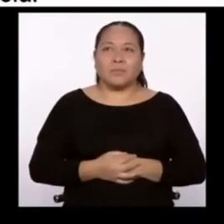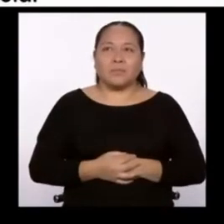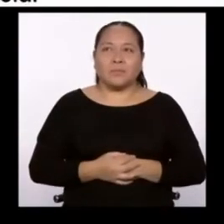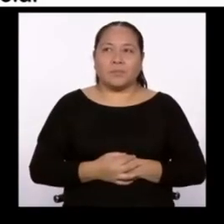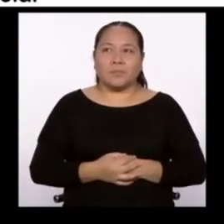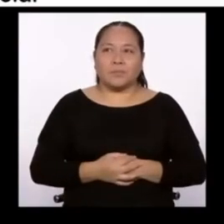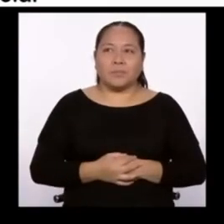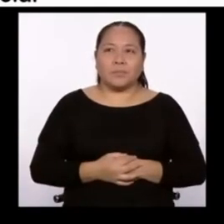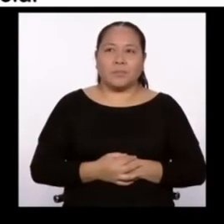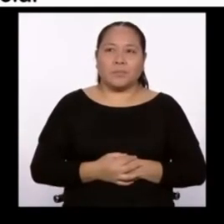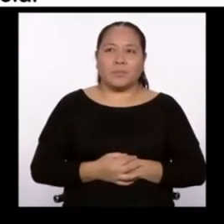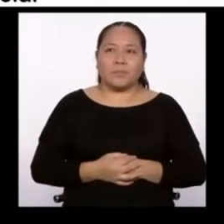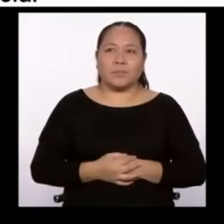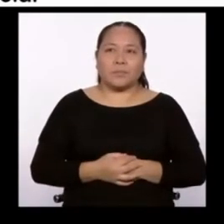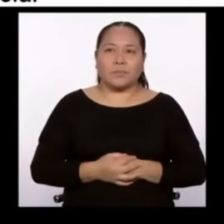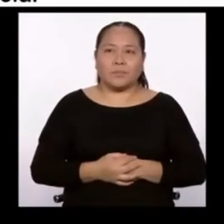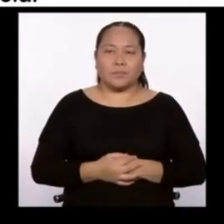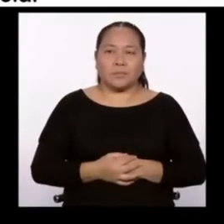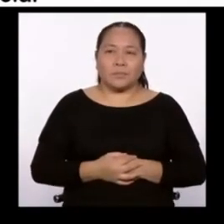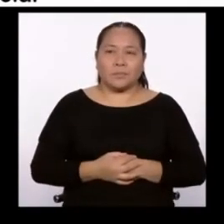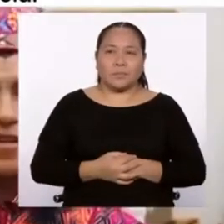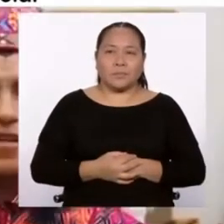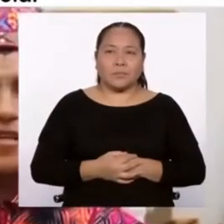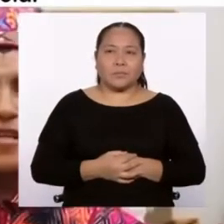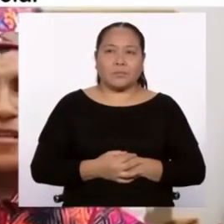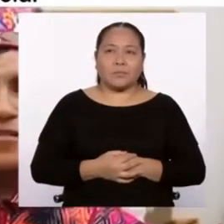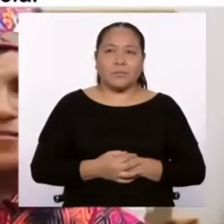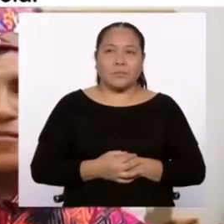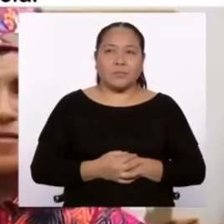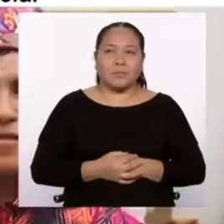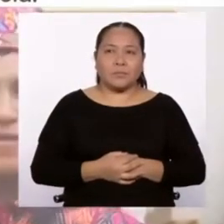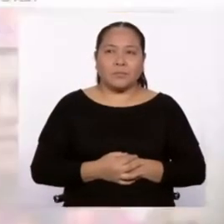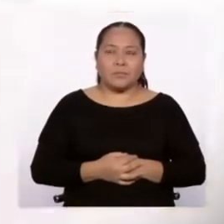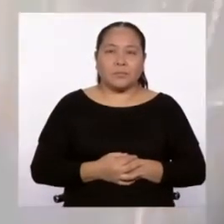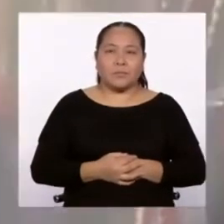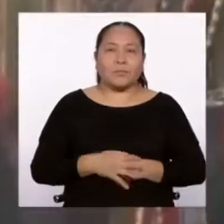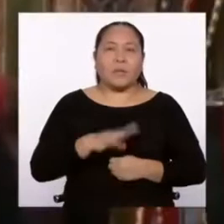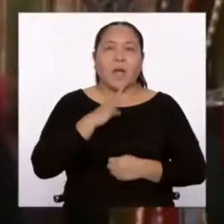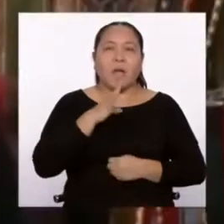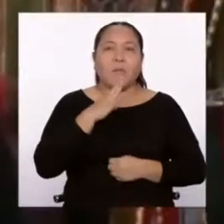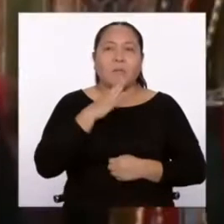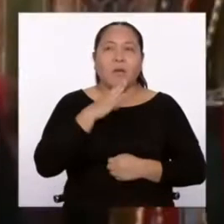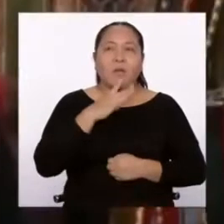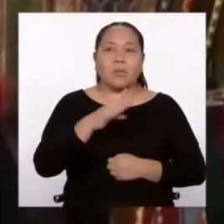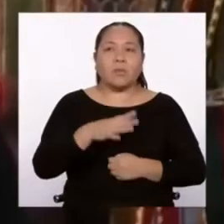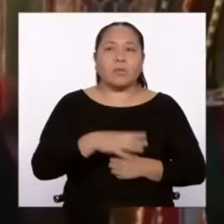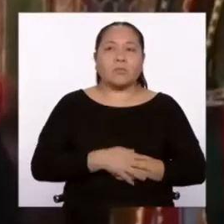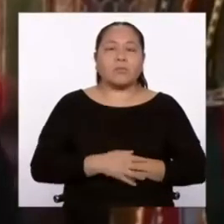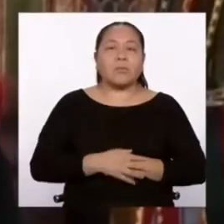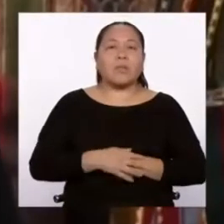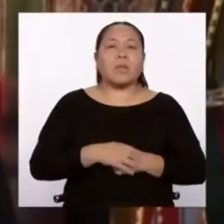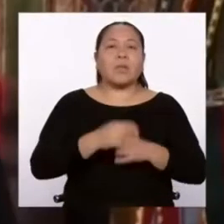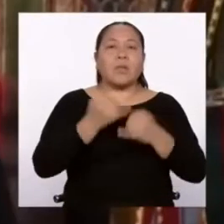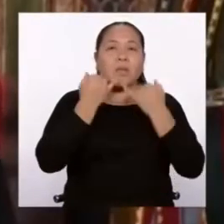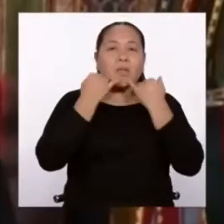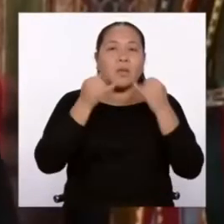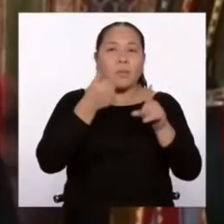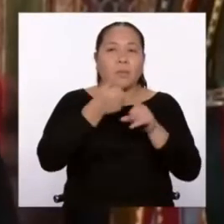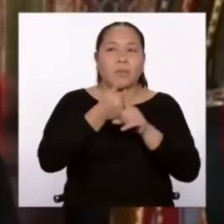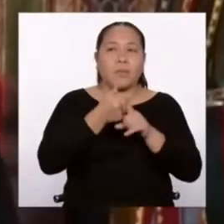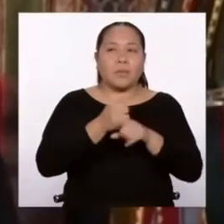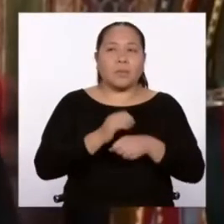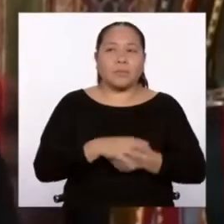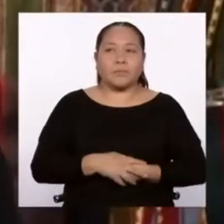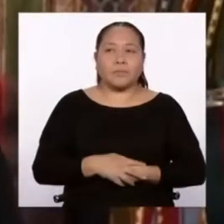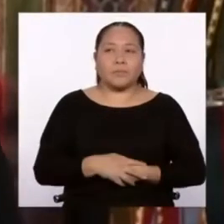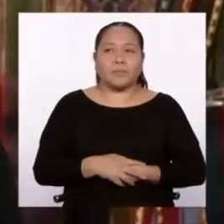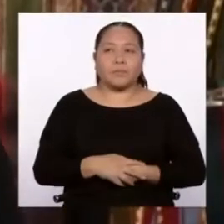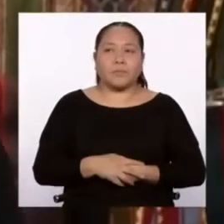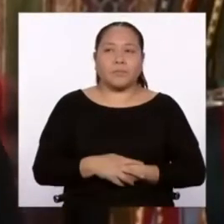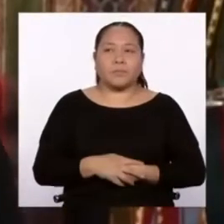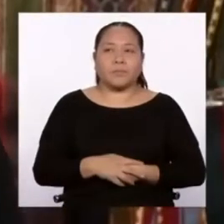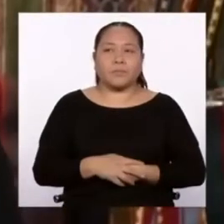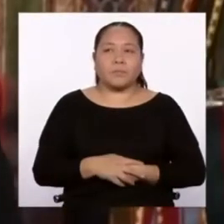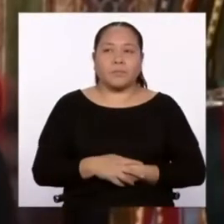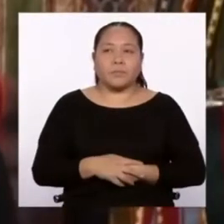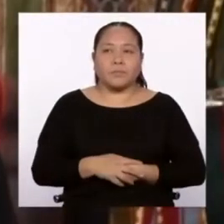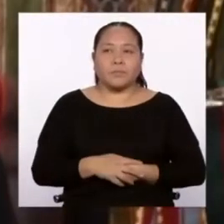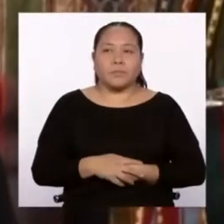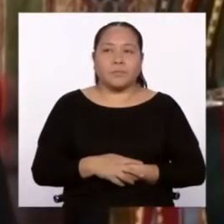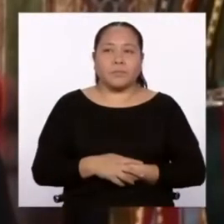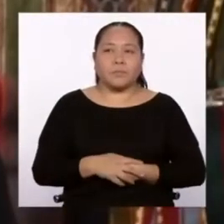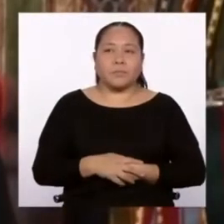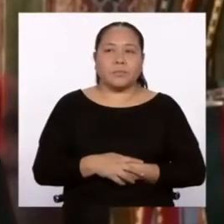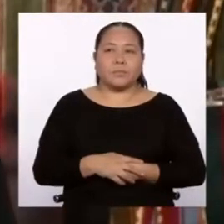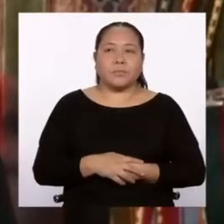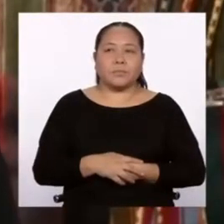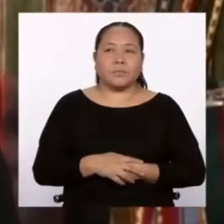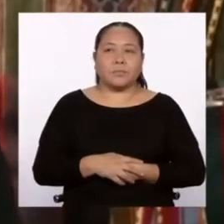Aviro, yameyaku que kayanki. Alilancho. Perú suyupi, tawachunka pusagnius ñaupa simikunata rimayku,